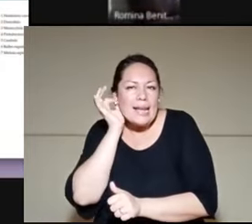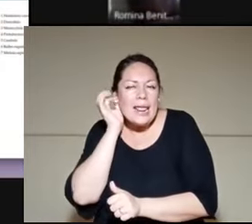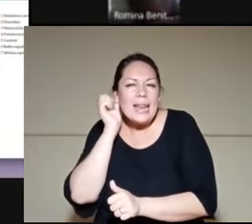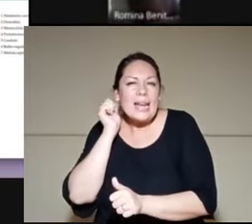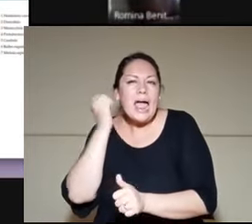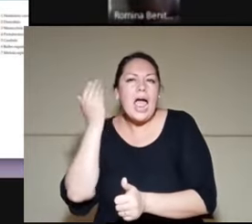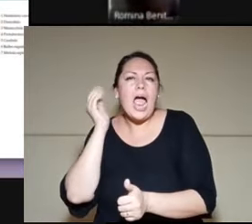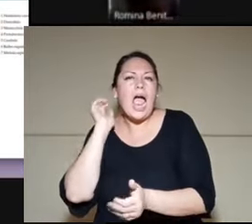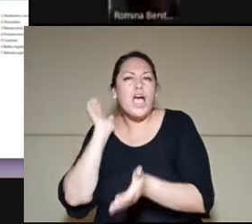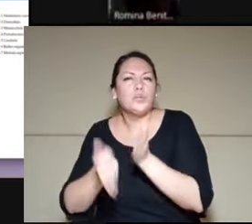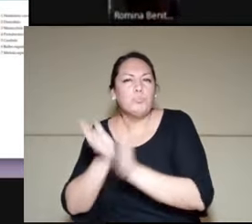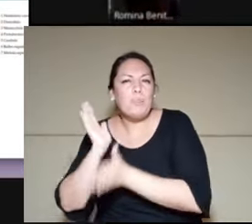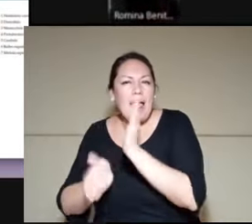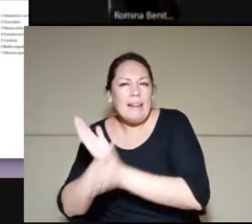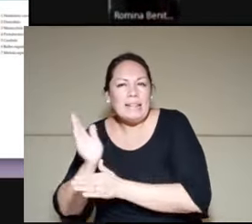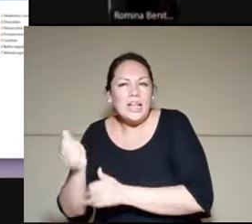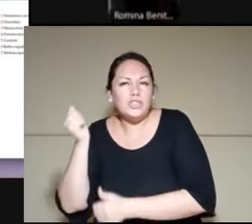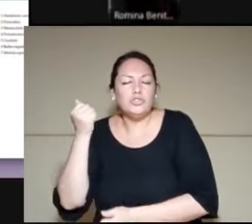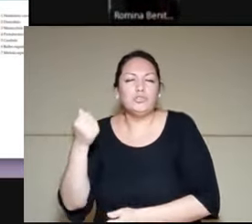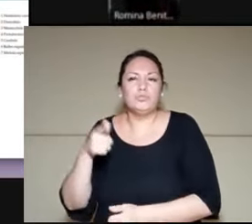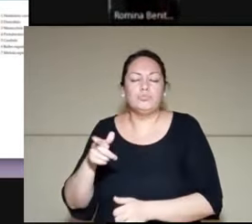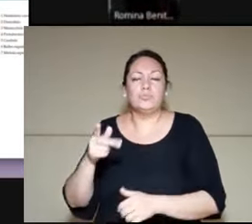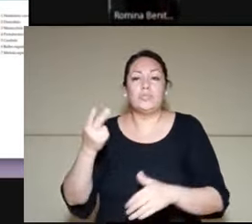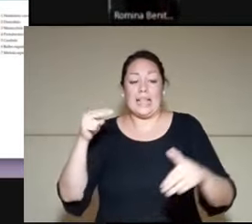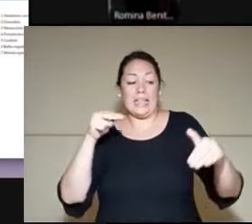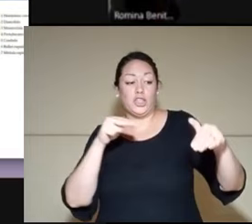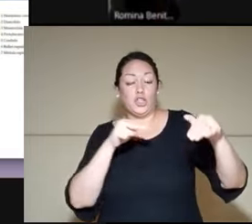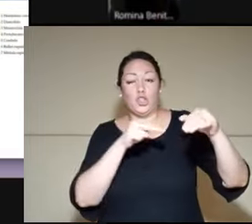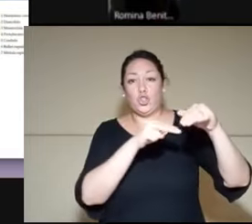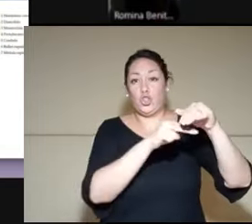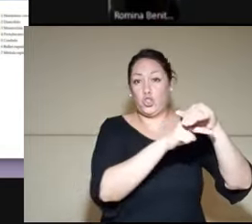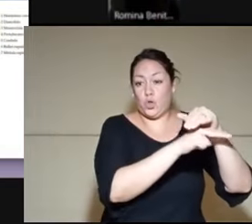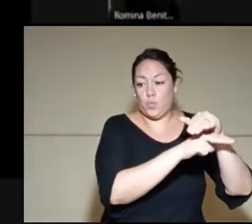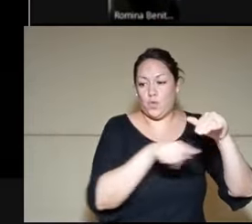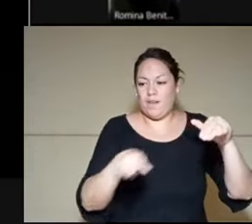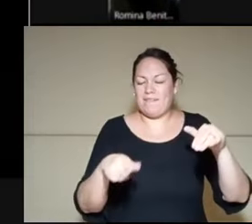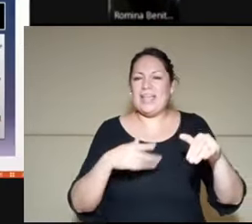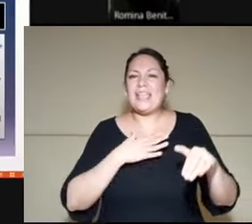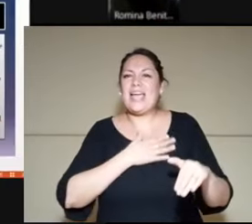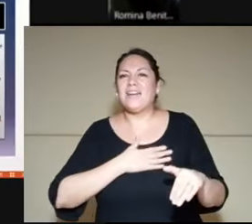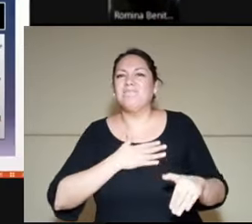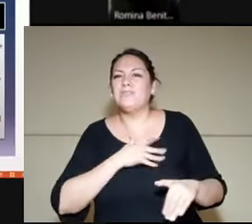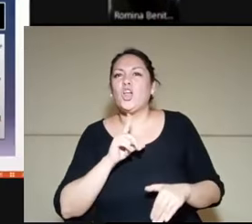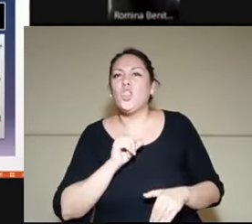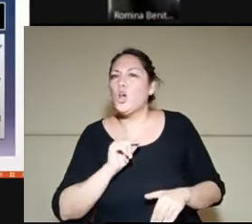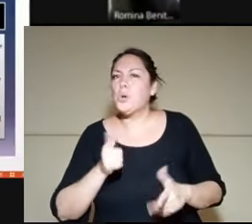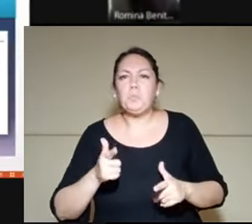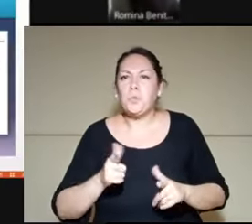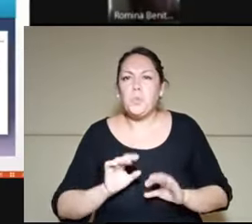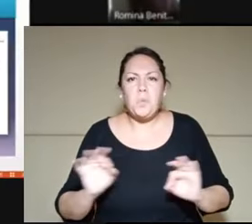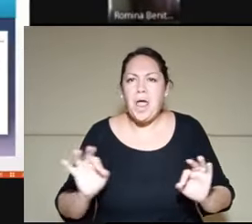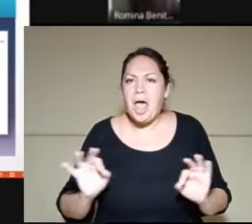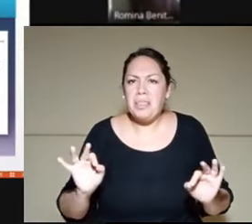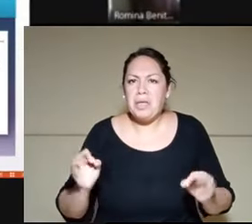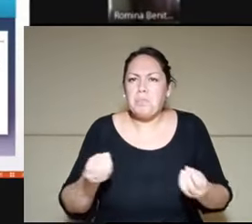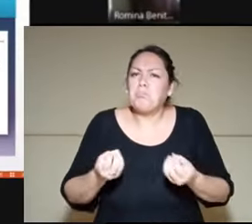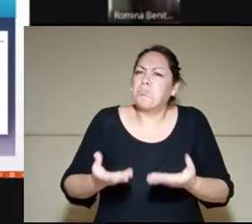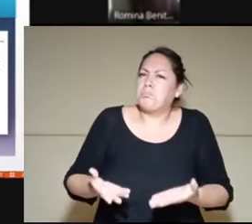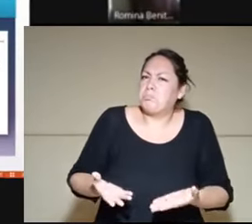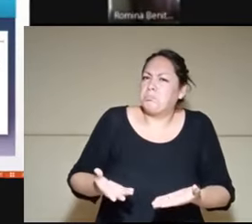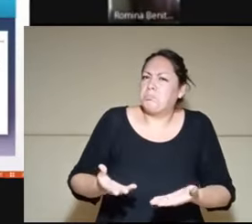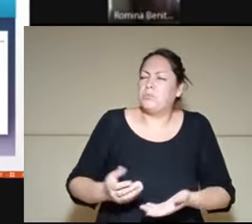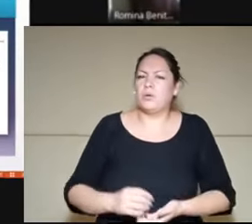Y la cuestión es que vinieron a hacerle un par de tomografías, pues parece que la nena no sentía el dolor.